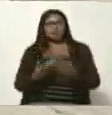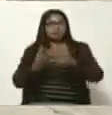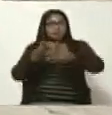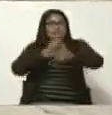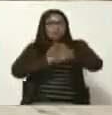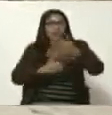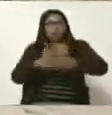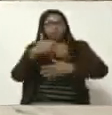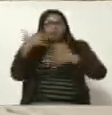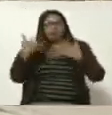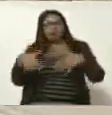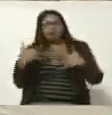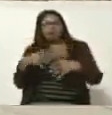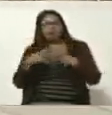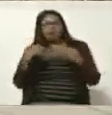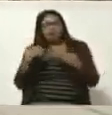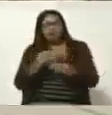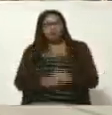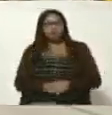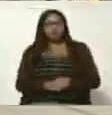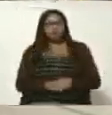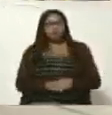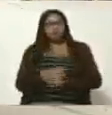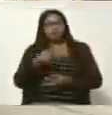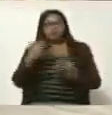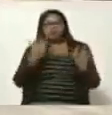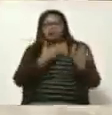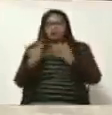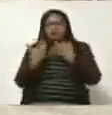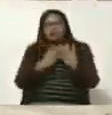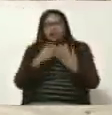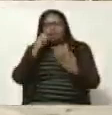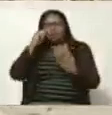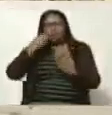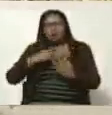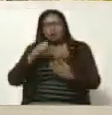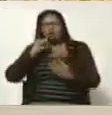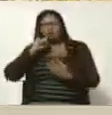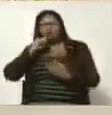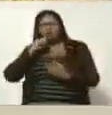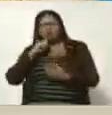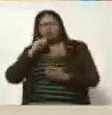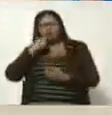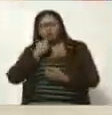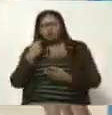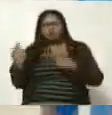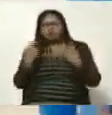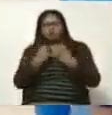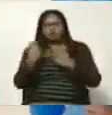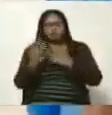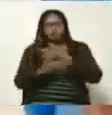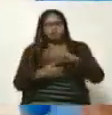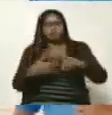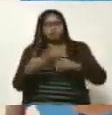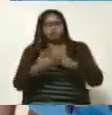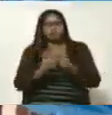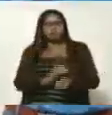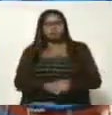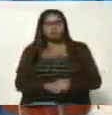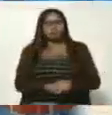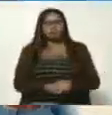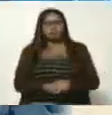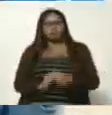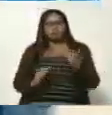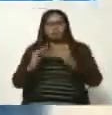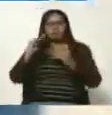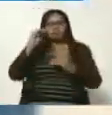precios. Aparte de la situación de la guerra entre Ucrania y Rusia, que aumentó